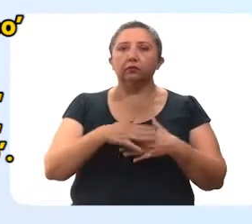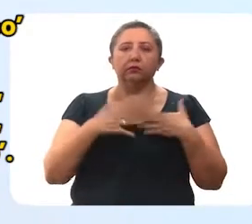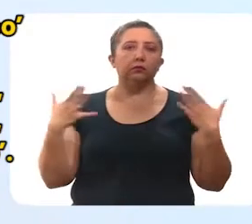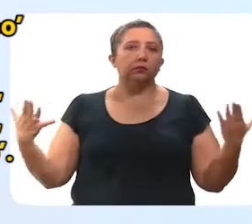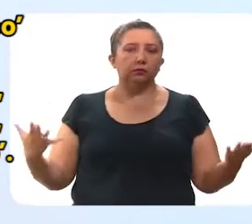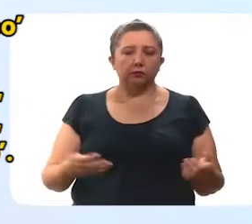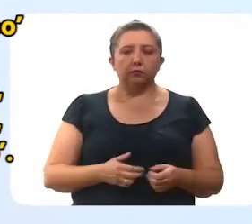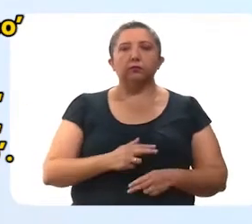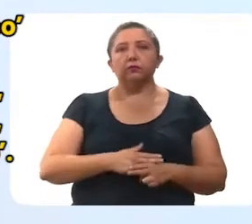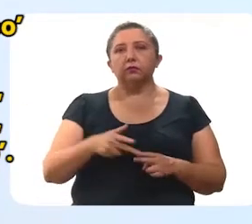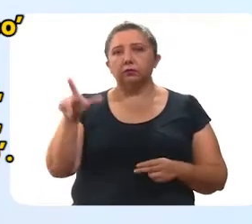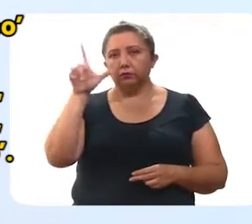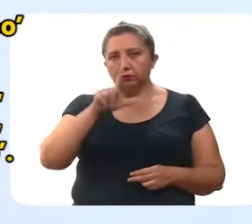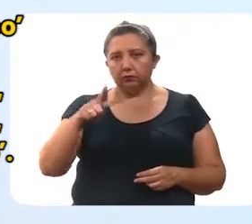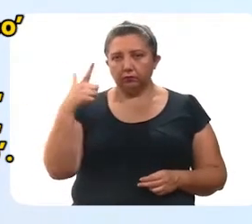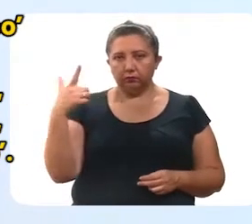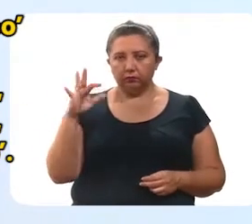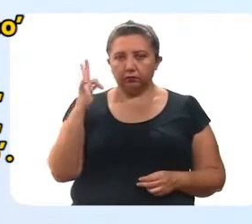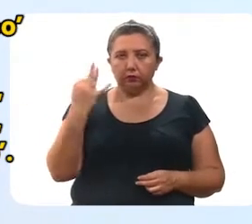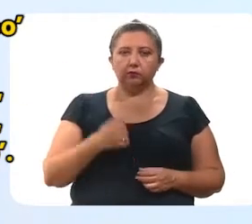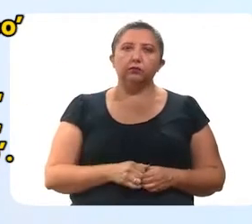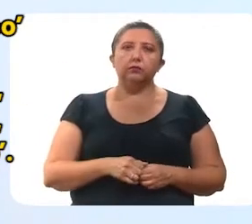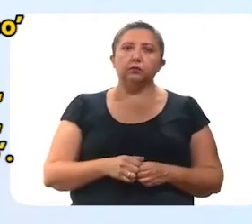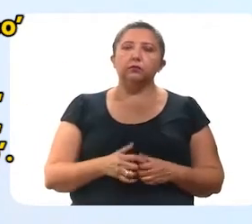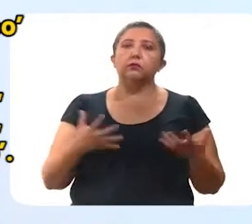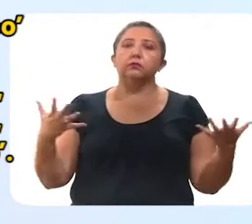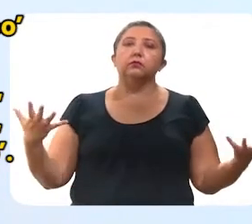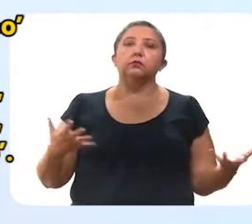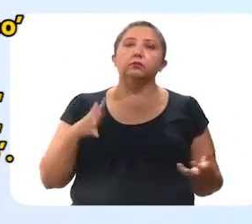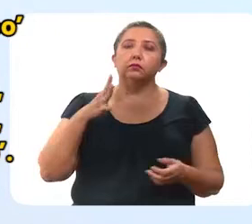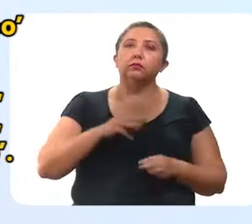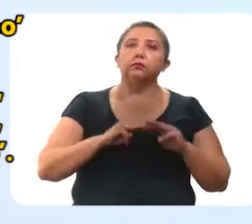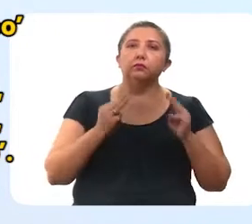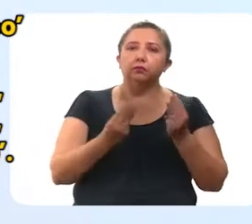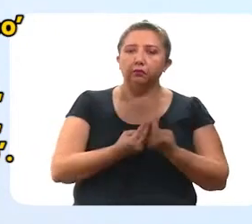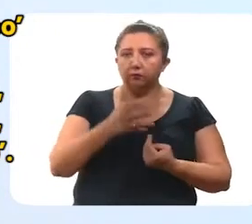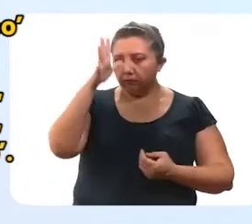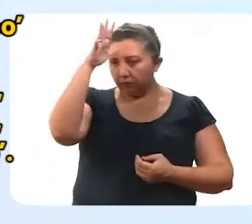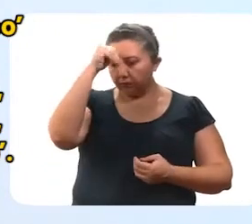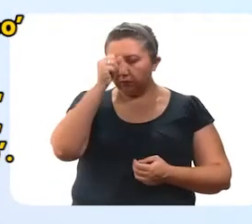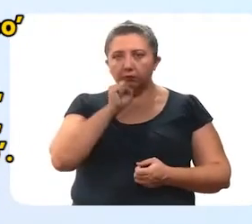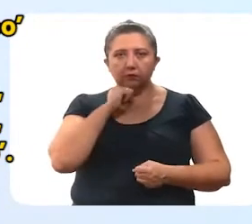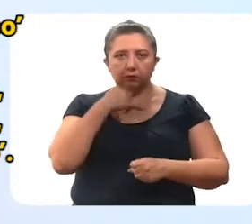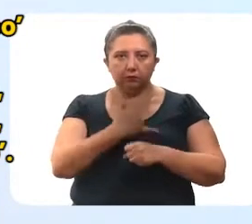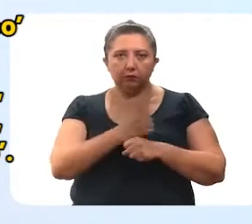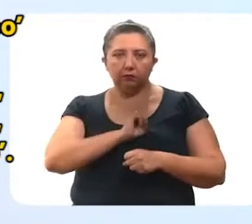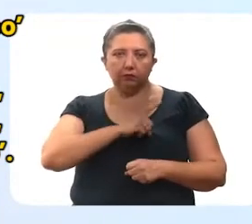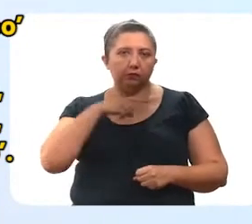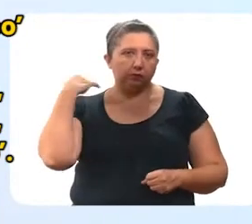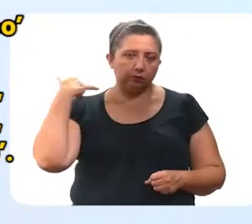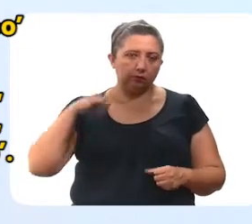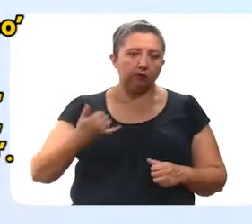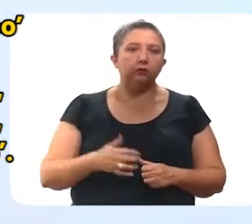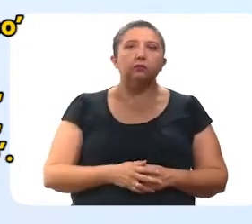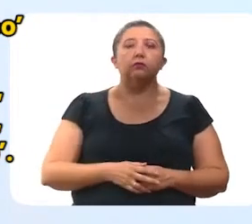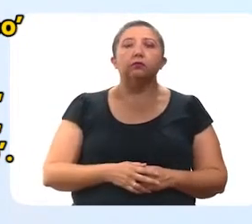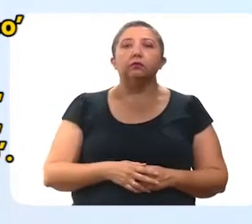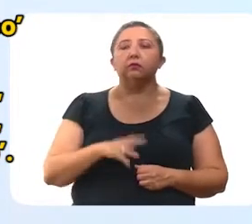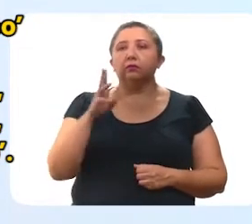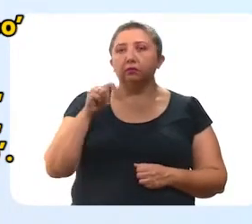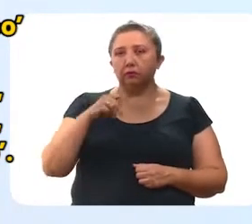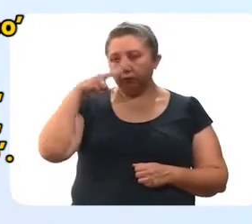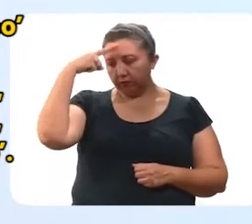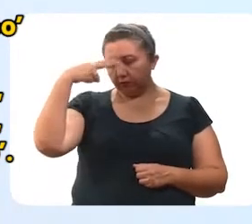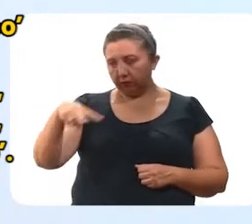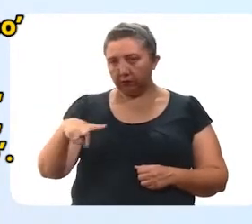se prolongará hasta el lunes 7 de febrero y se llevará a cabo de manera coordinada entre la Secretaría de Salud de Yucatán, de Bienestar